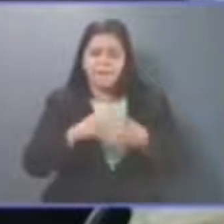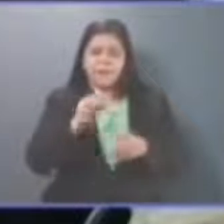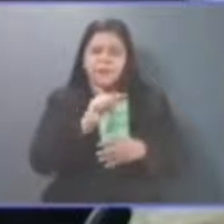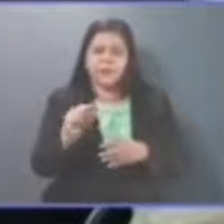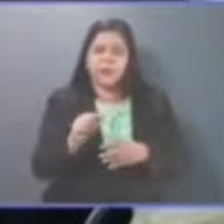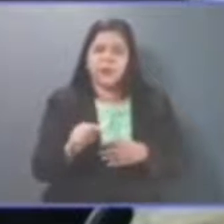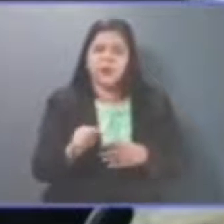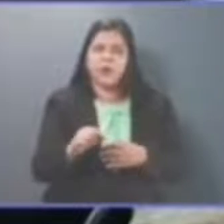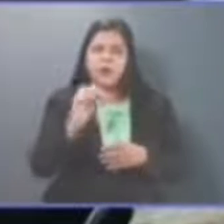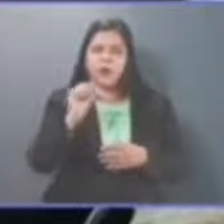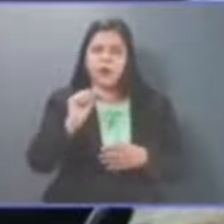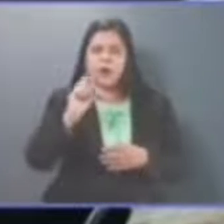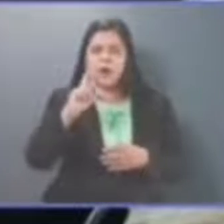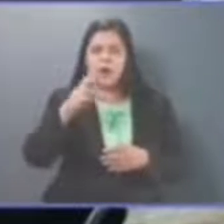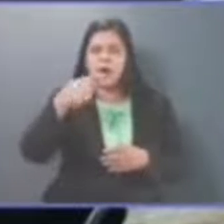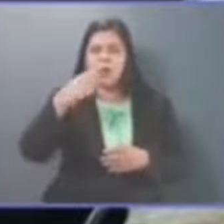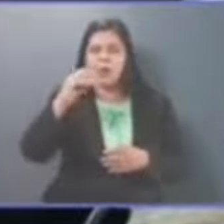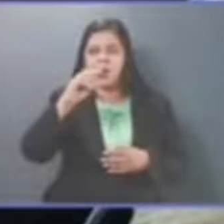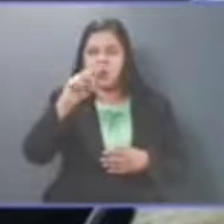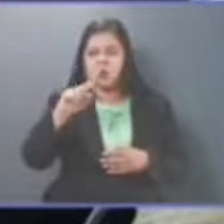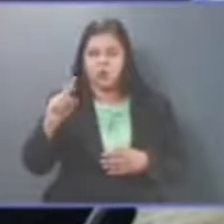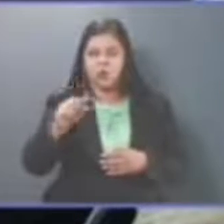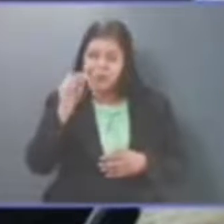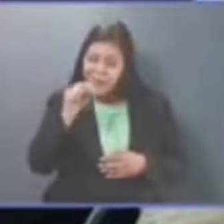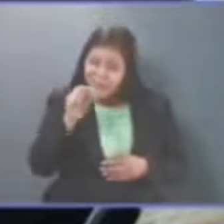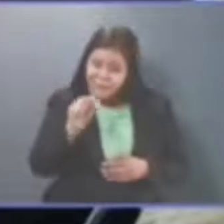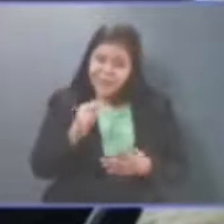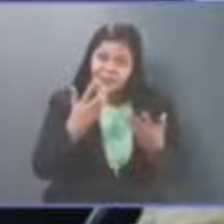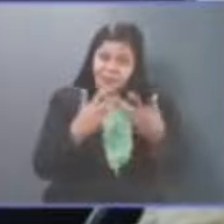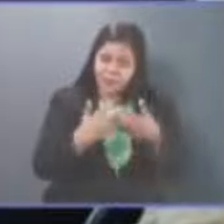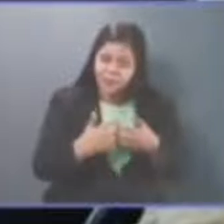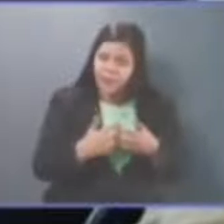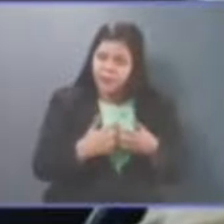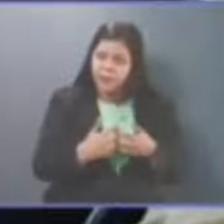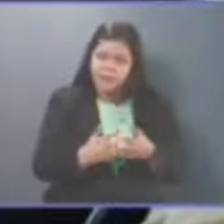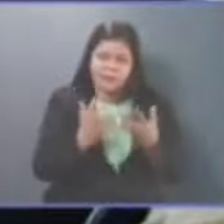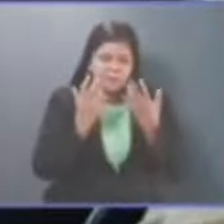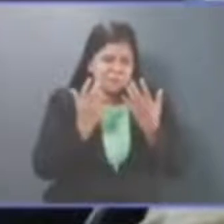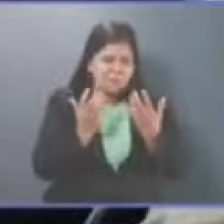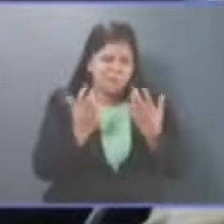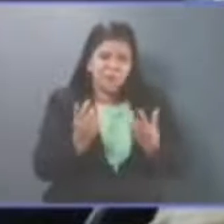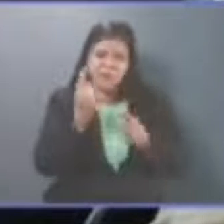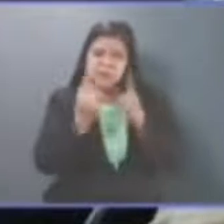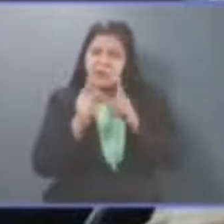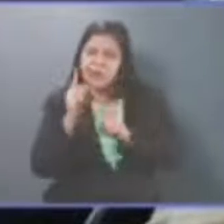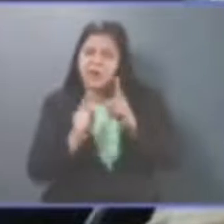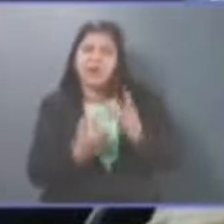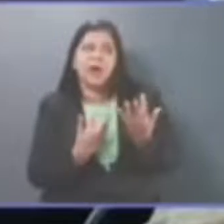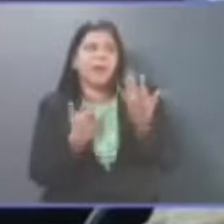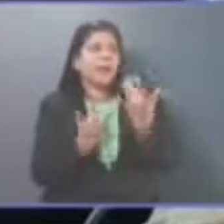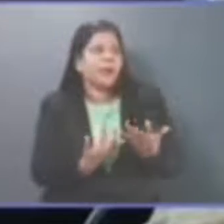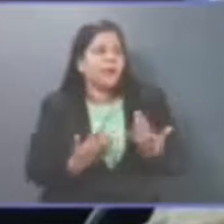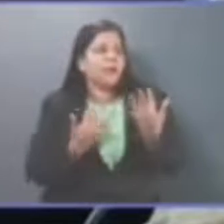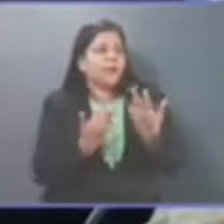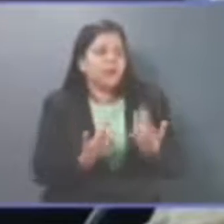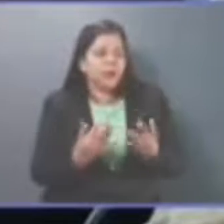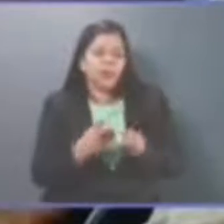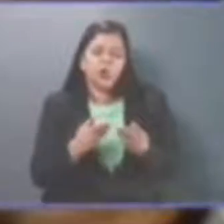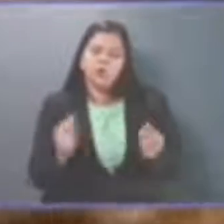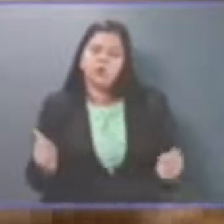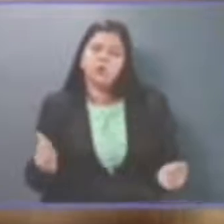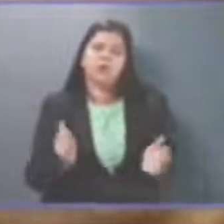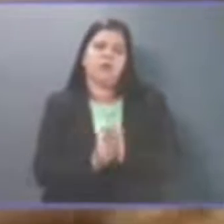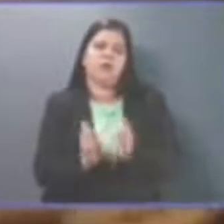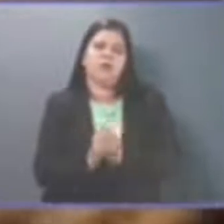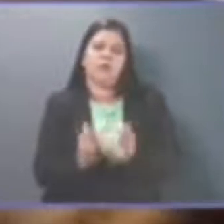notificadora Argos. Esta notificadora, son muchos los santanecos que están esperando que se les